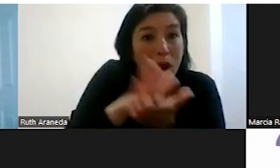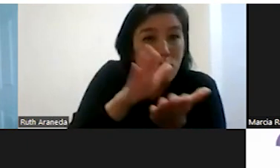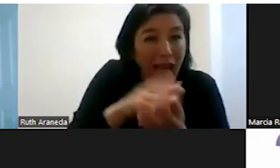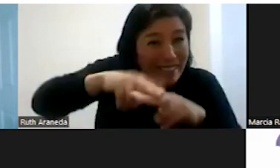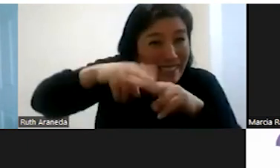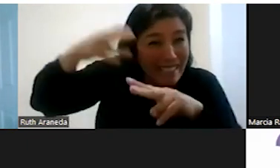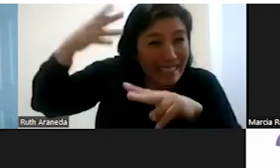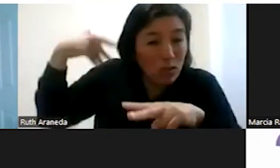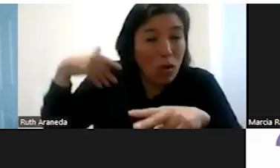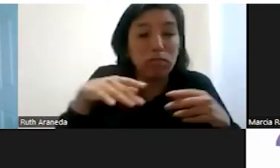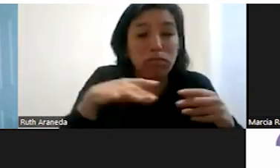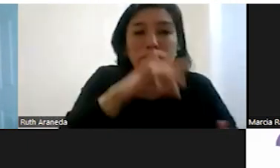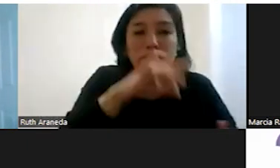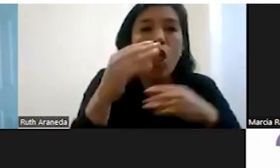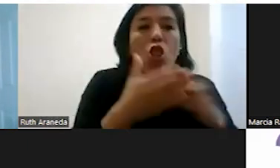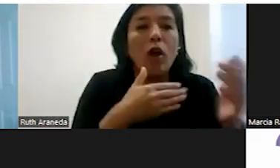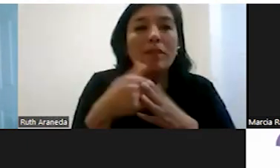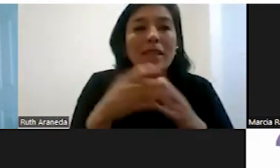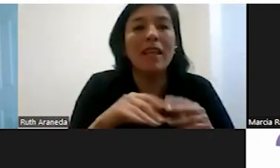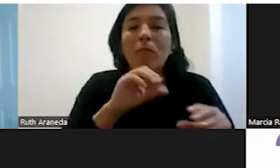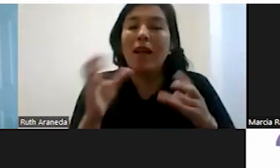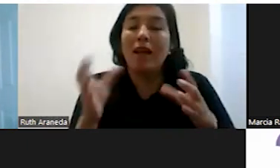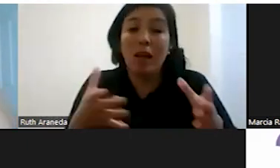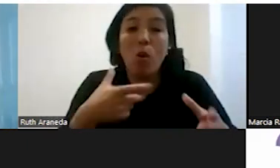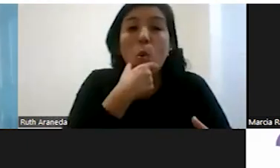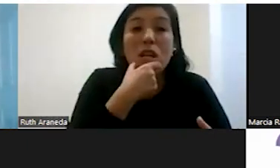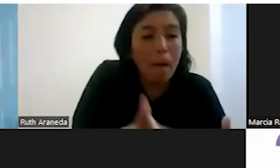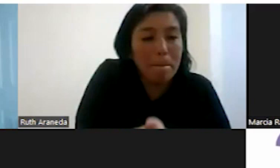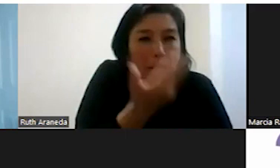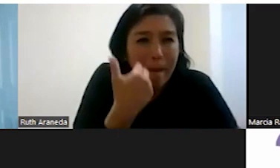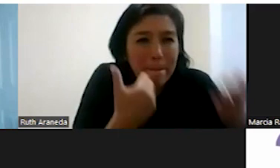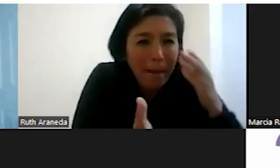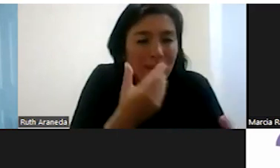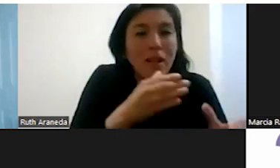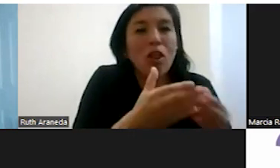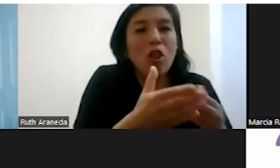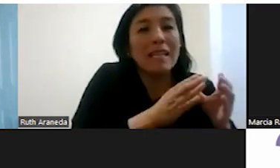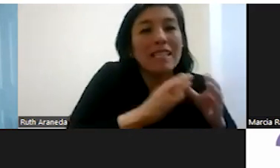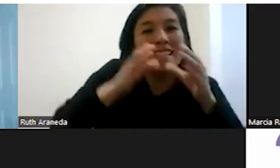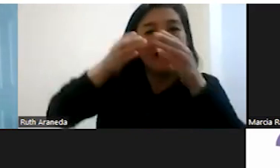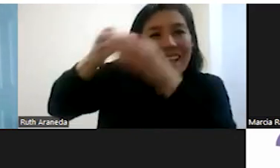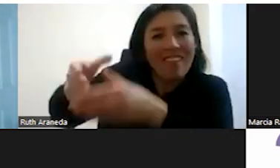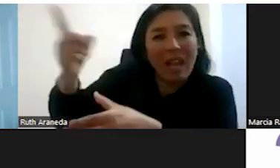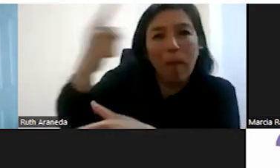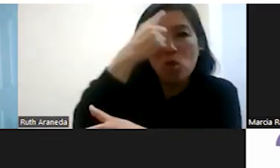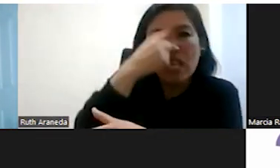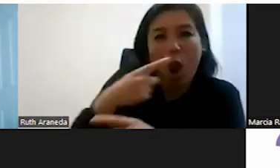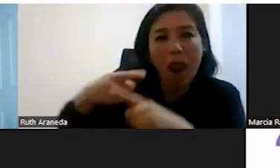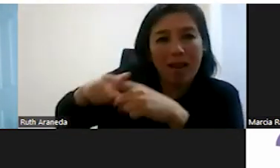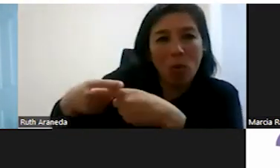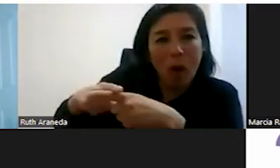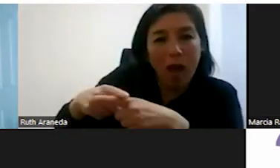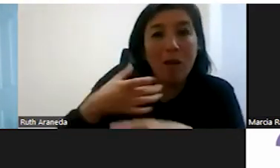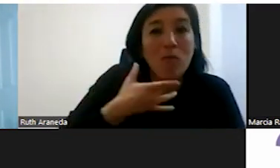van a quedar en el Museo de la Ligua. Okay. Como Papudo no tiene un museo ni no tiene un espacio,